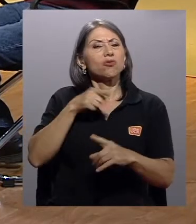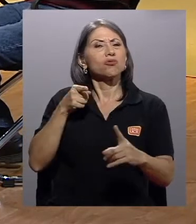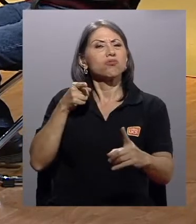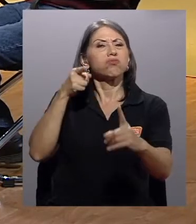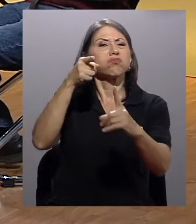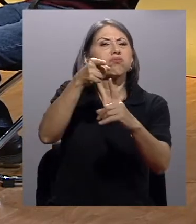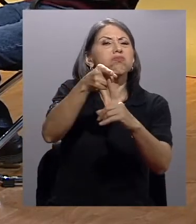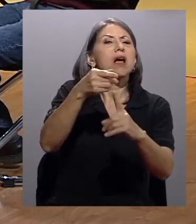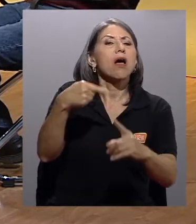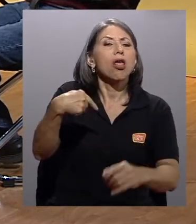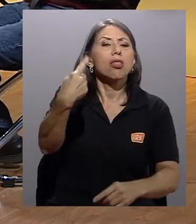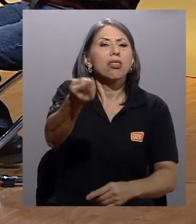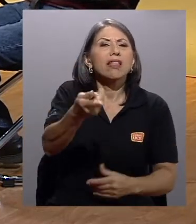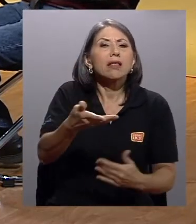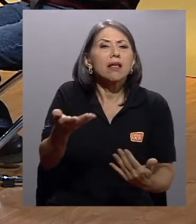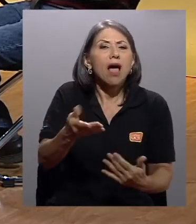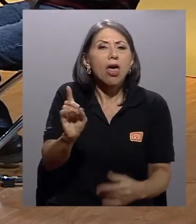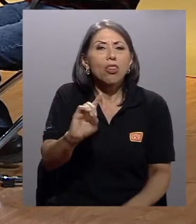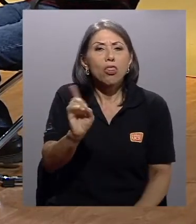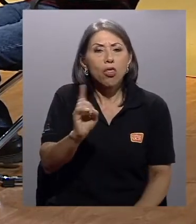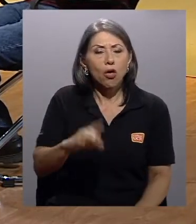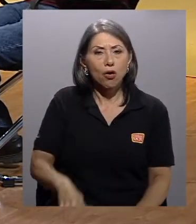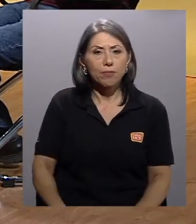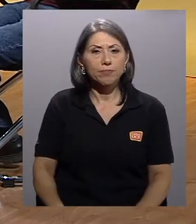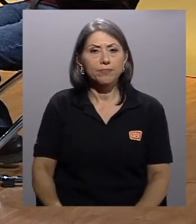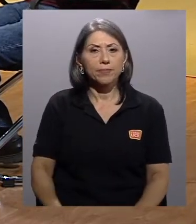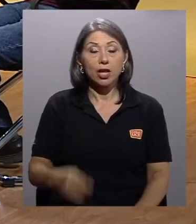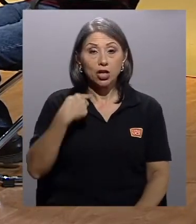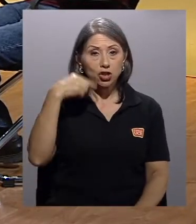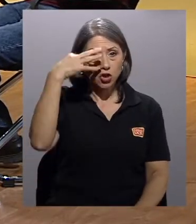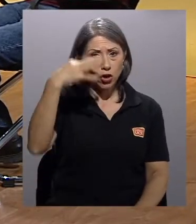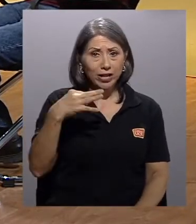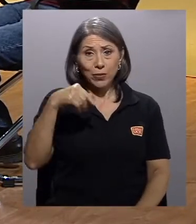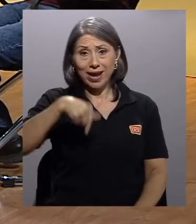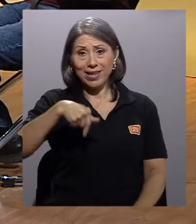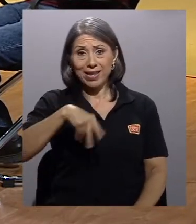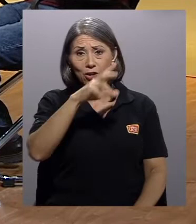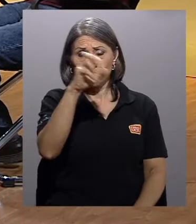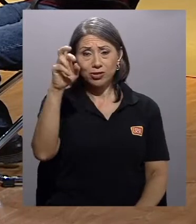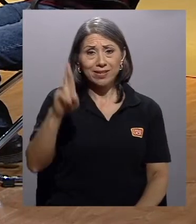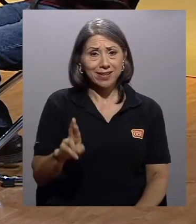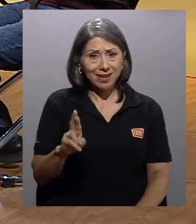Que era tu pregunta inicial. Y yo creo que aquí en Costa Rica